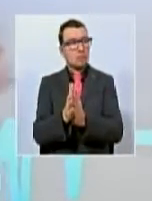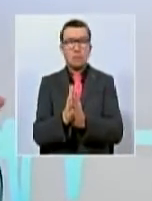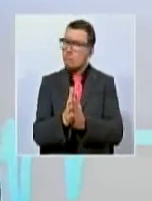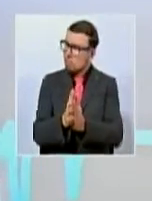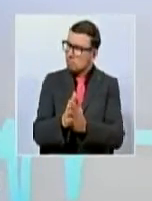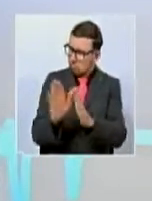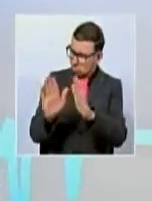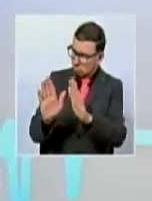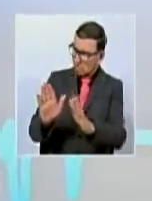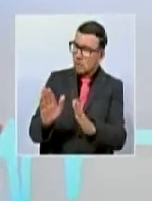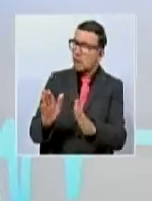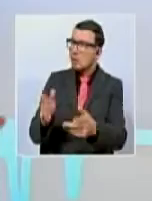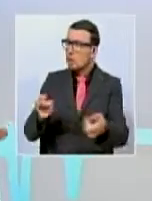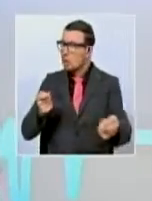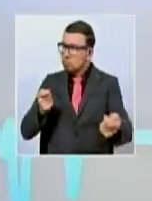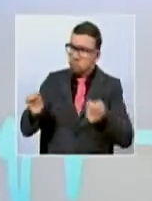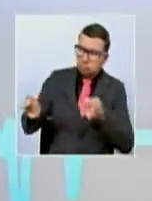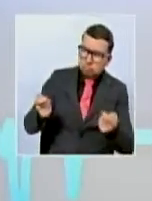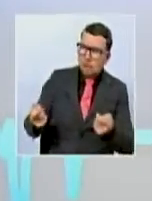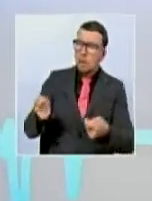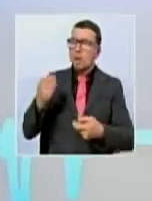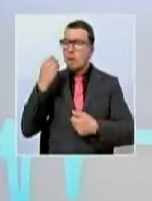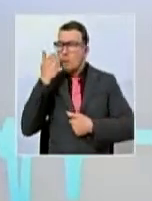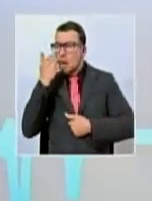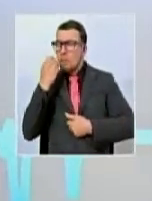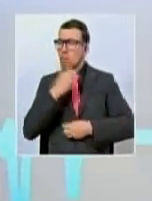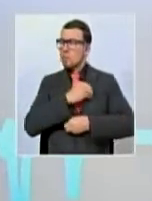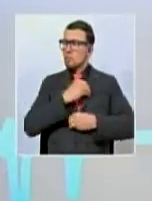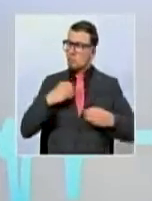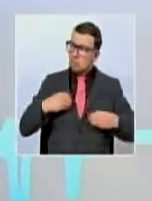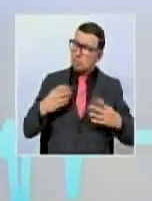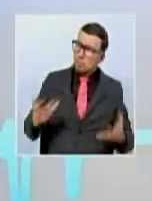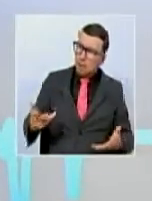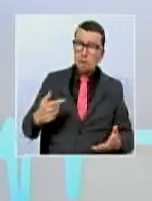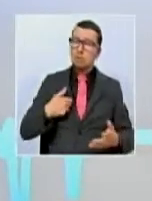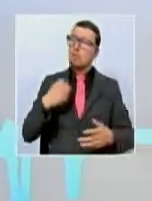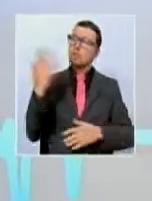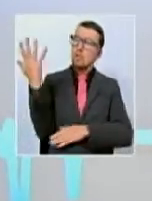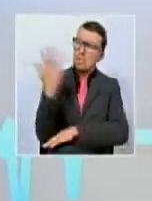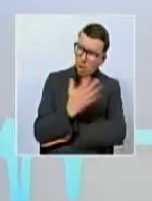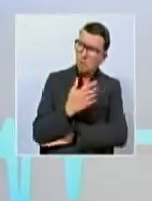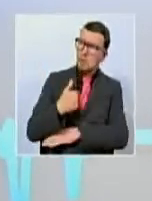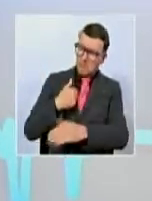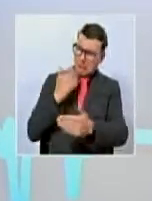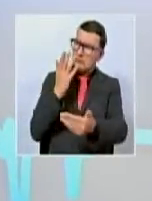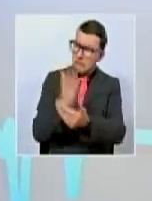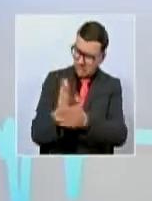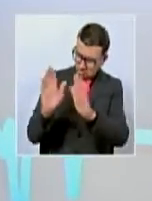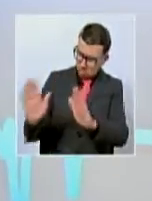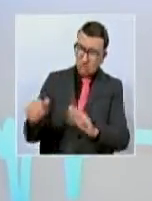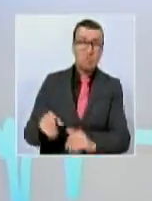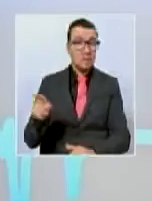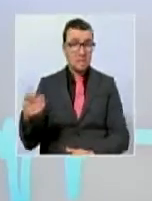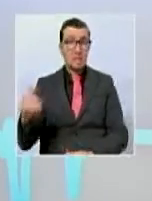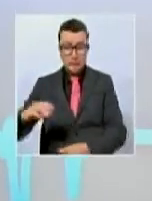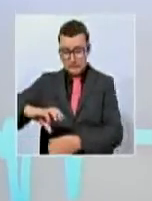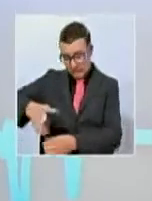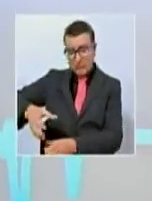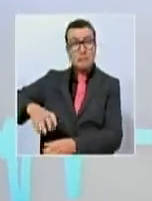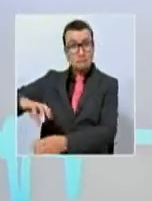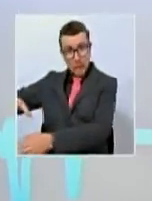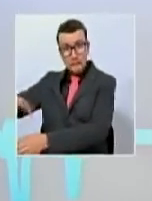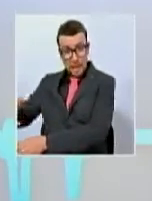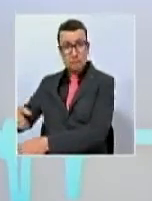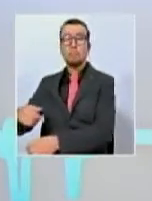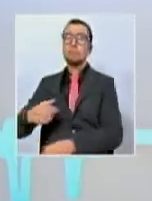esperemos, vamos a hacer un tratamiento, miremos a ver cómo va reaccionando, yo vuelvo en 5 días. Él ya había abierto los frascos. A los 5 días yo